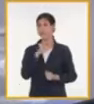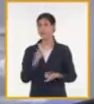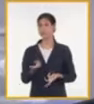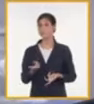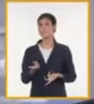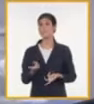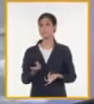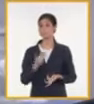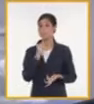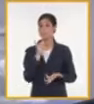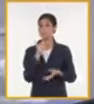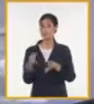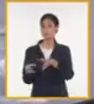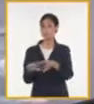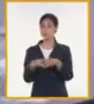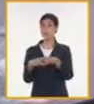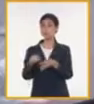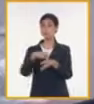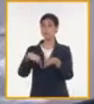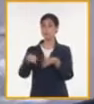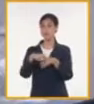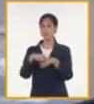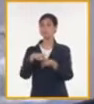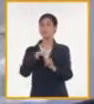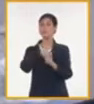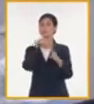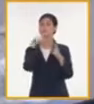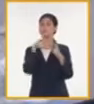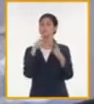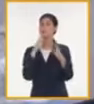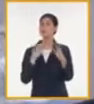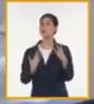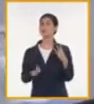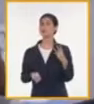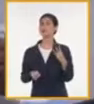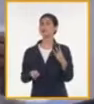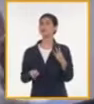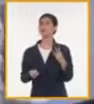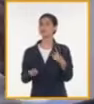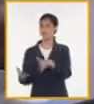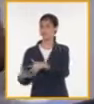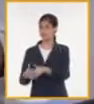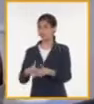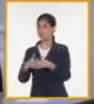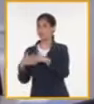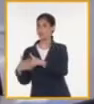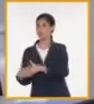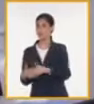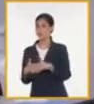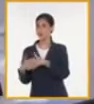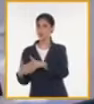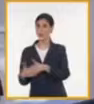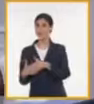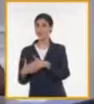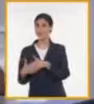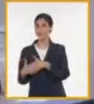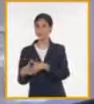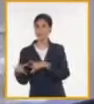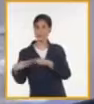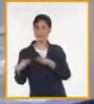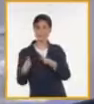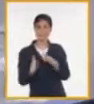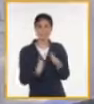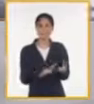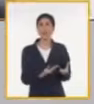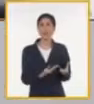autoridades tercero vemos el doble racero este de traer el terrorismo al interior del país como